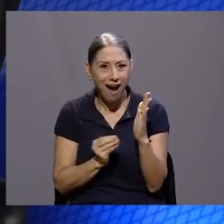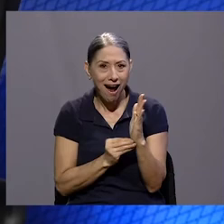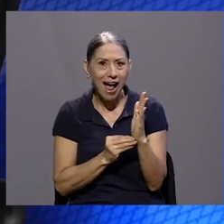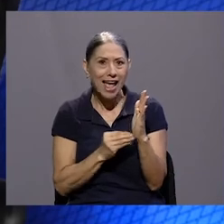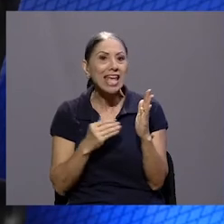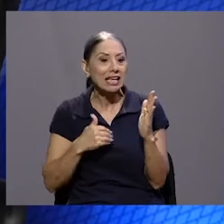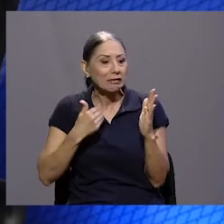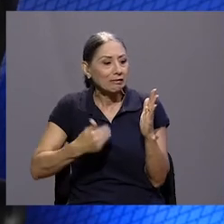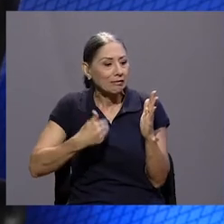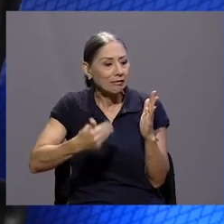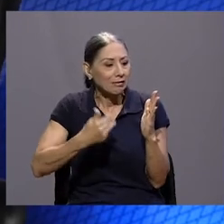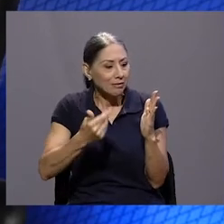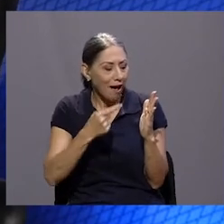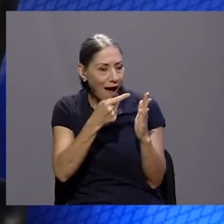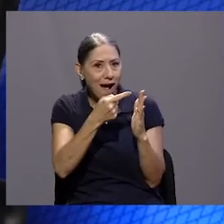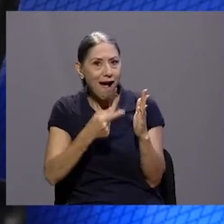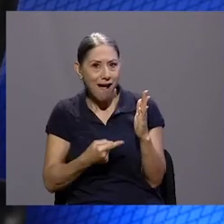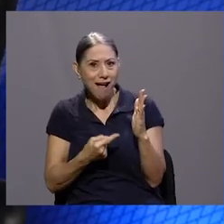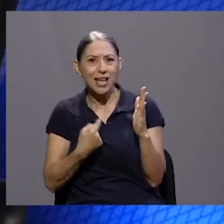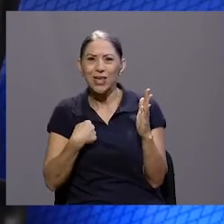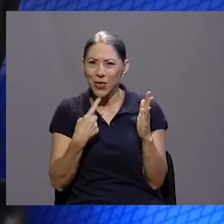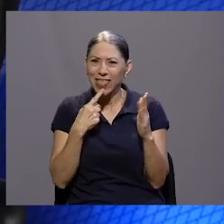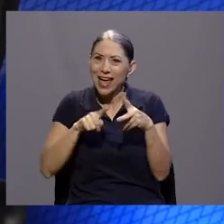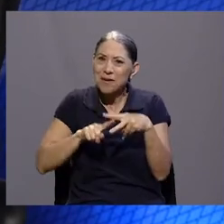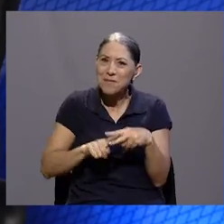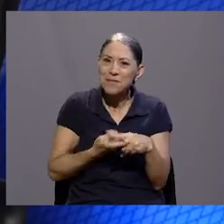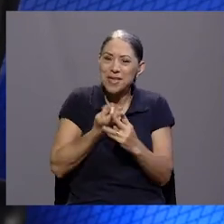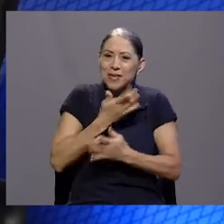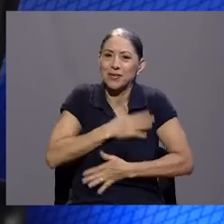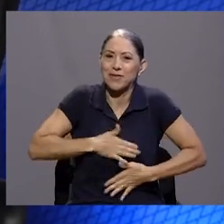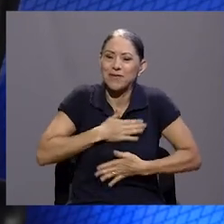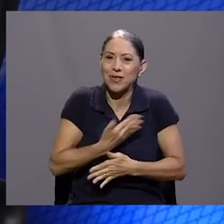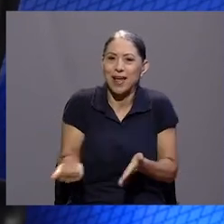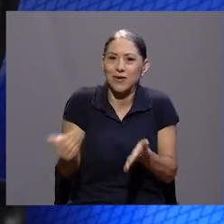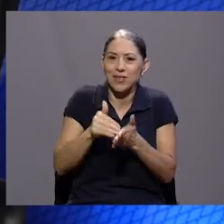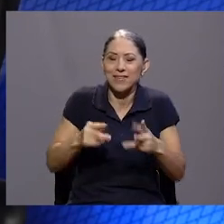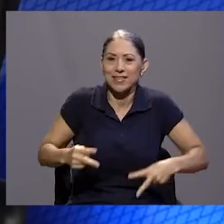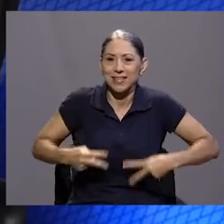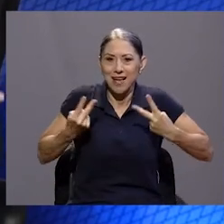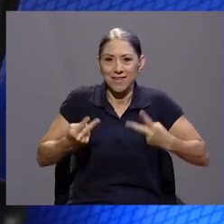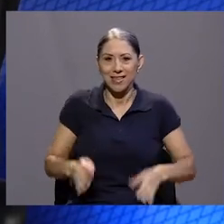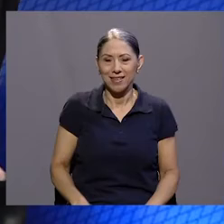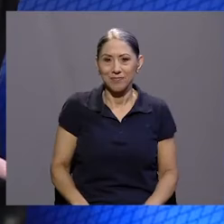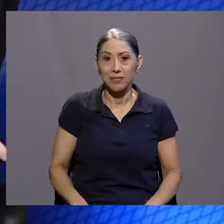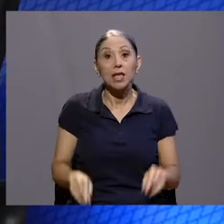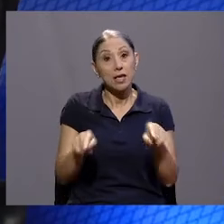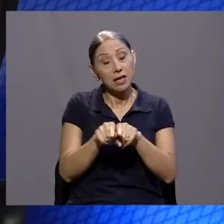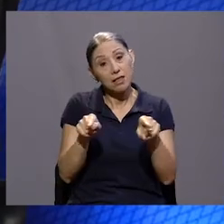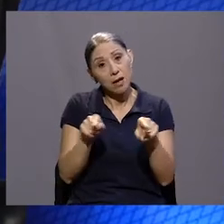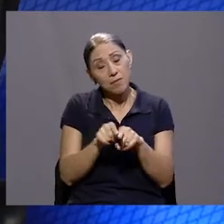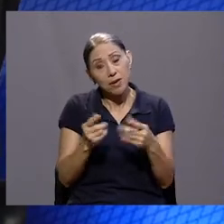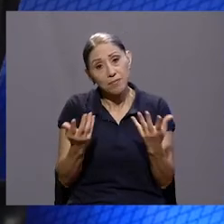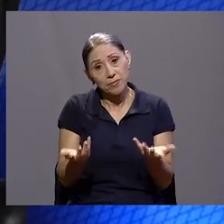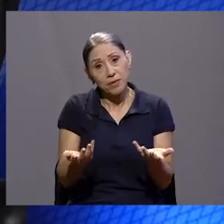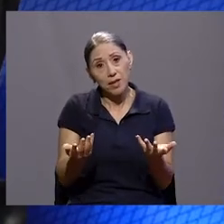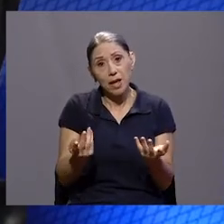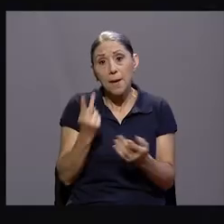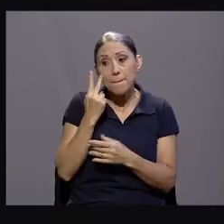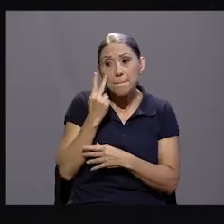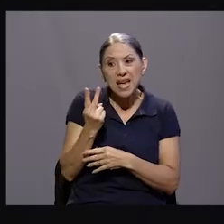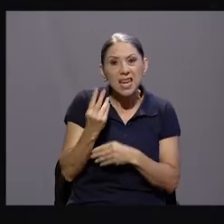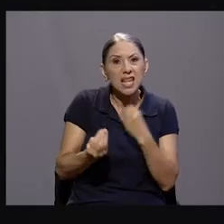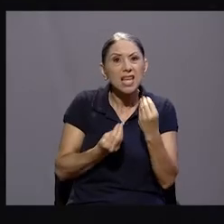que yo digan mira empiezo a disfrutar otra vez un poquito más la vida y también ver el contenido que yo estoy nuevamente consumiendo